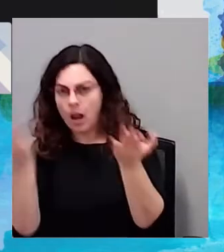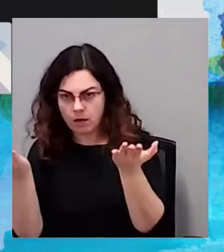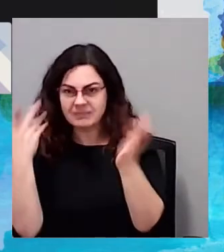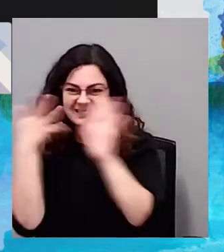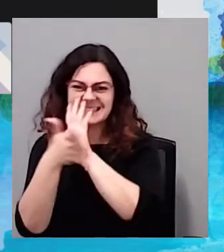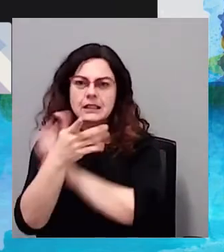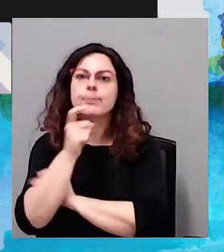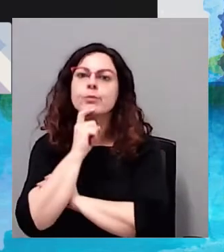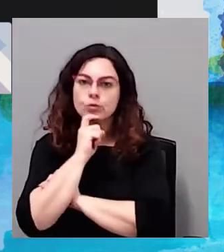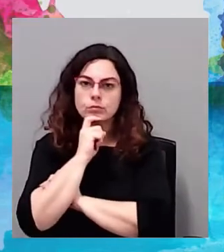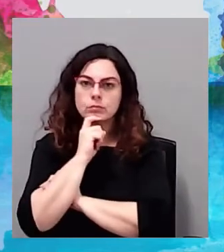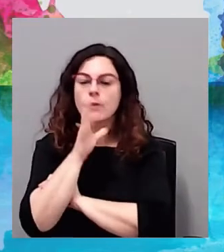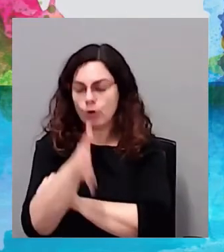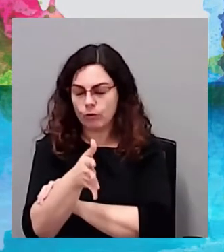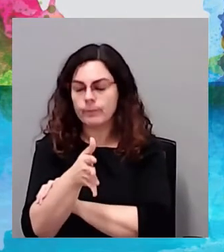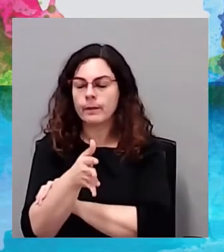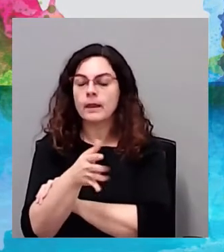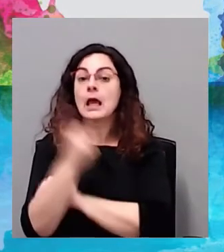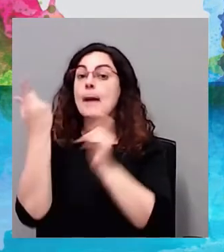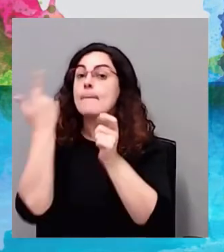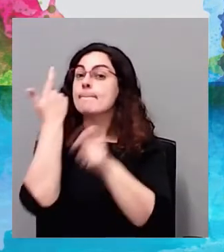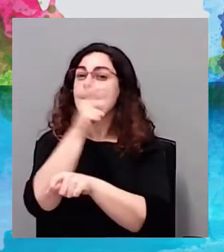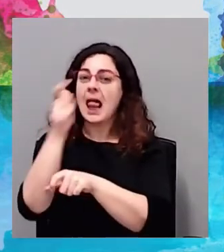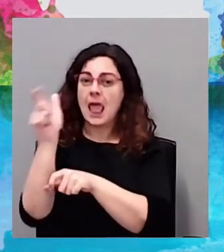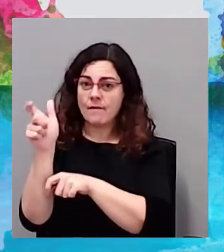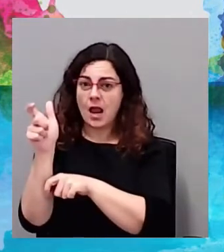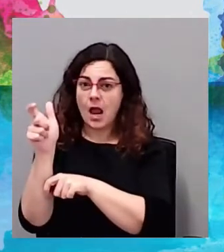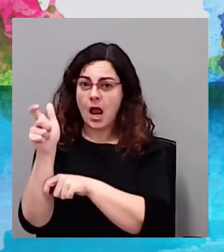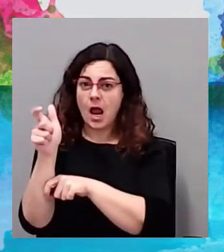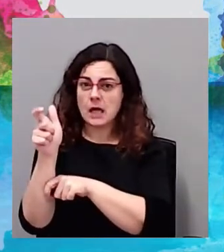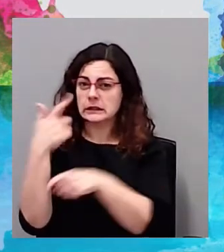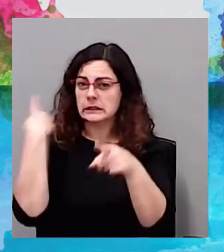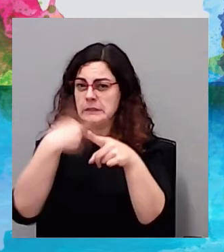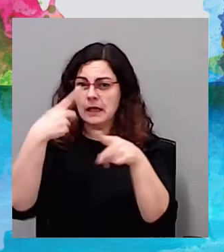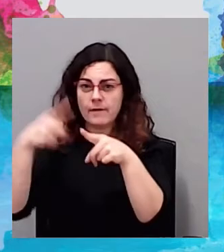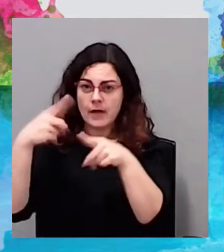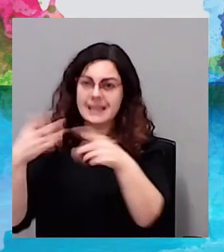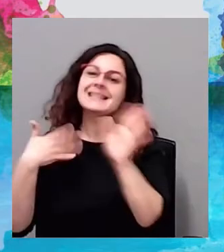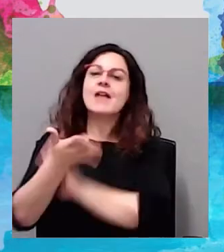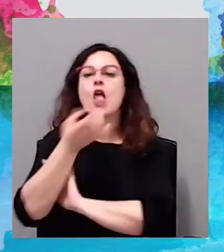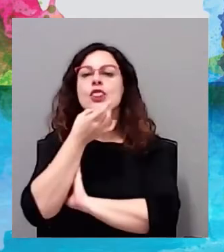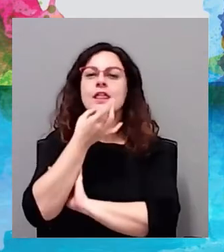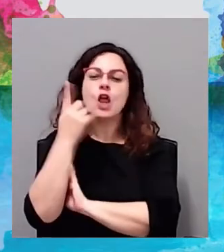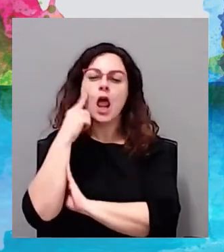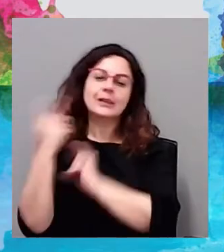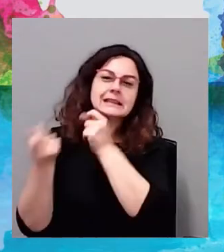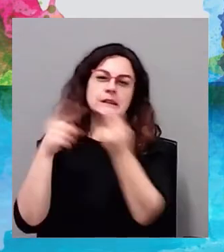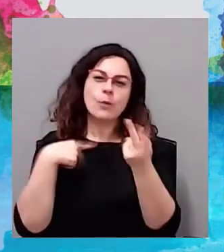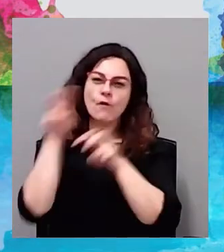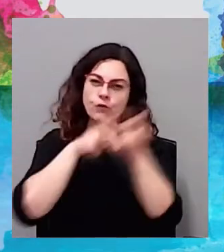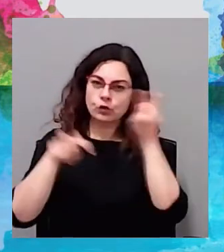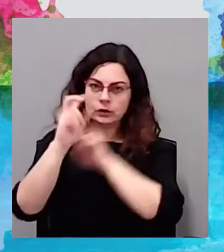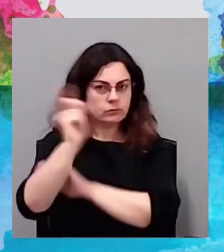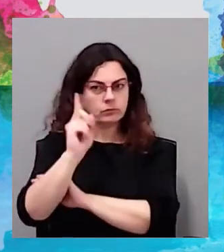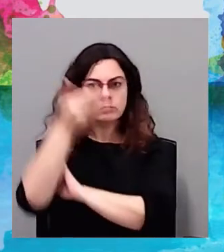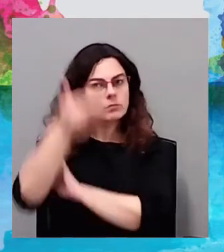Emplear léxico variado es importante. No es que busquemos un diccionario de sinónimos, pero sí que es muy importante utilizar un